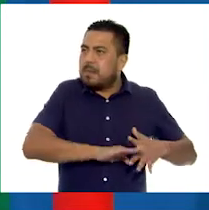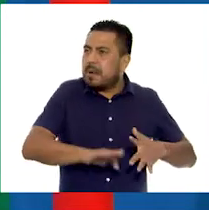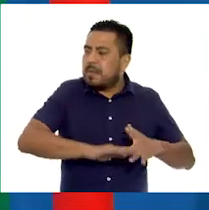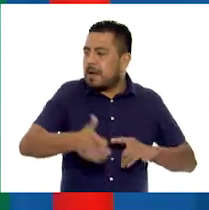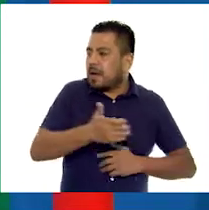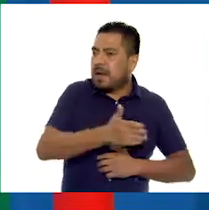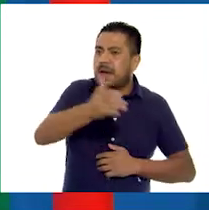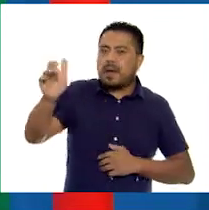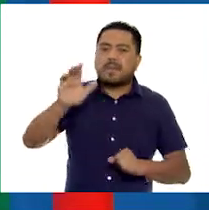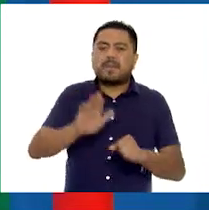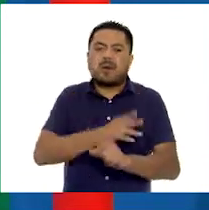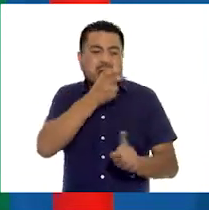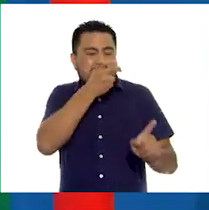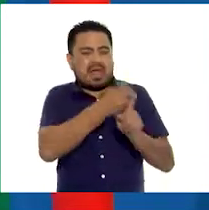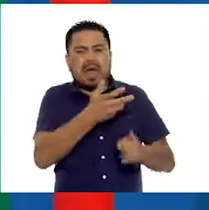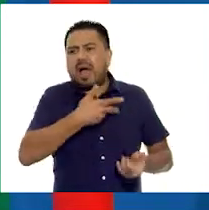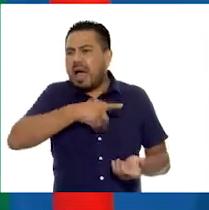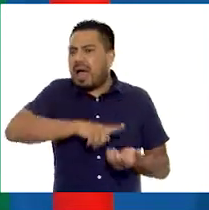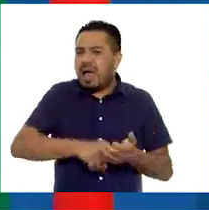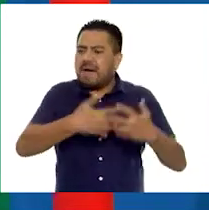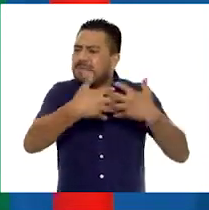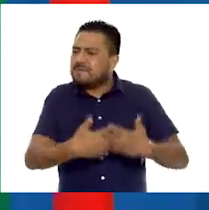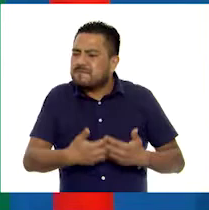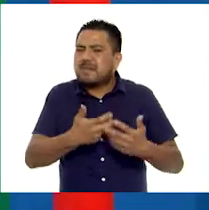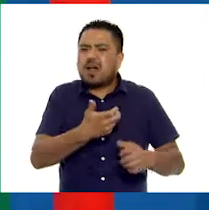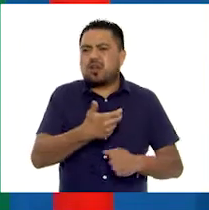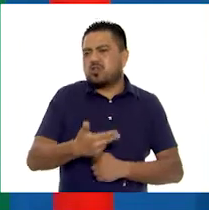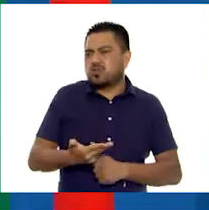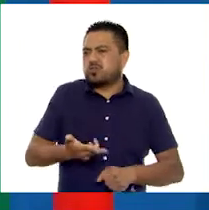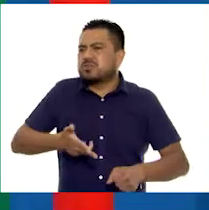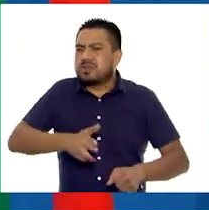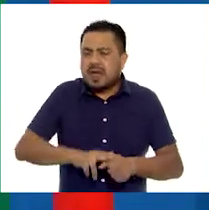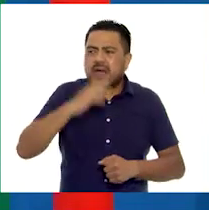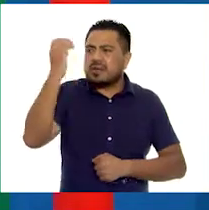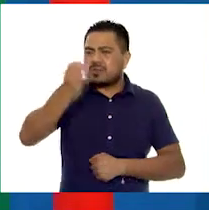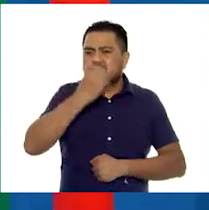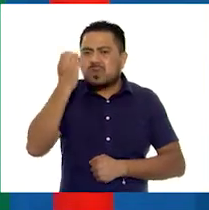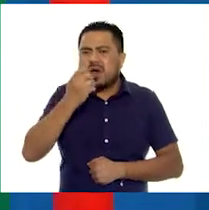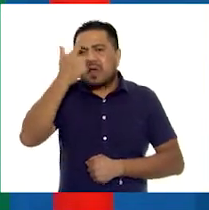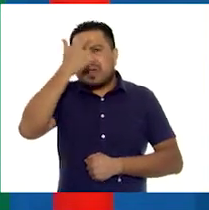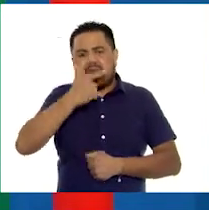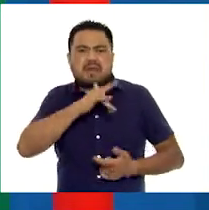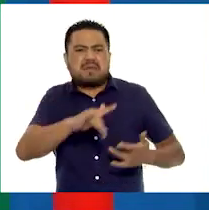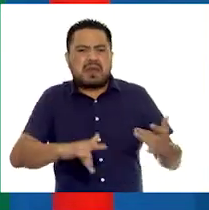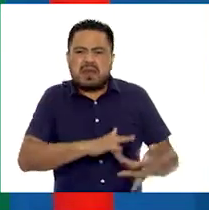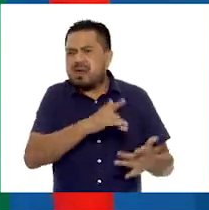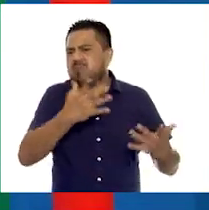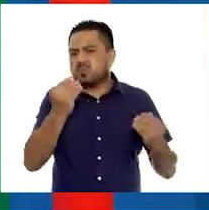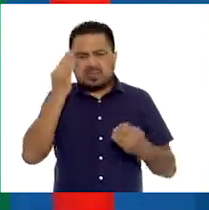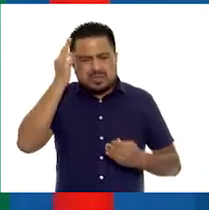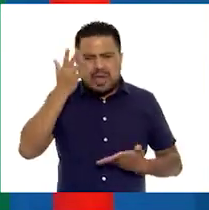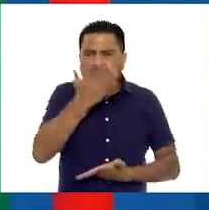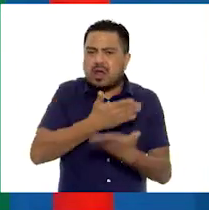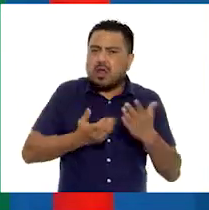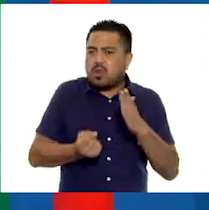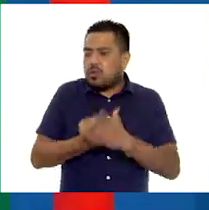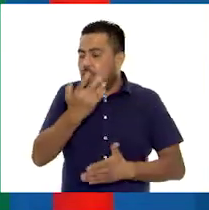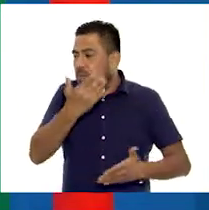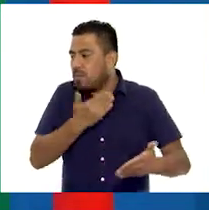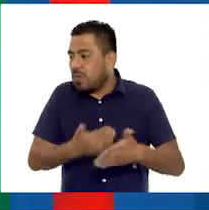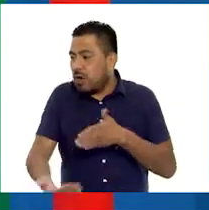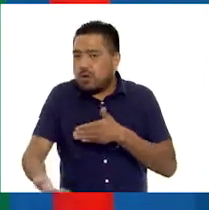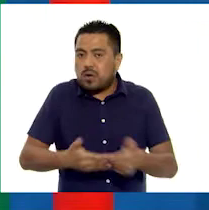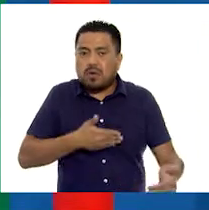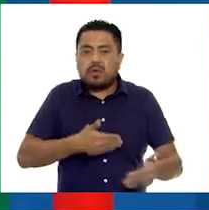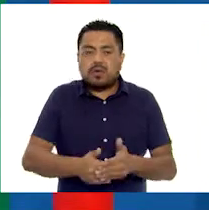del campo porque en ellas había fábricas hospitales escuelas centros nocturnos y muchos servicios públicos modernos maestra